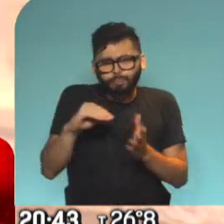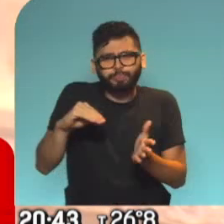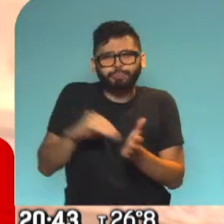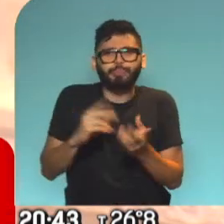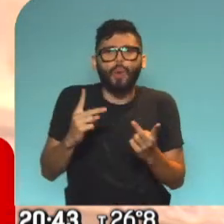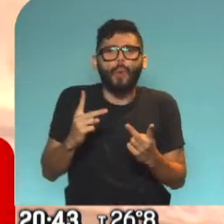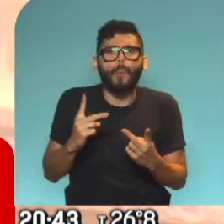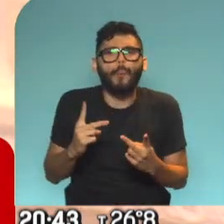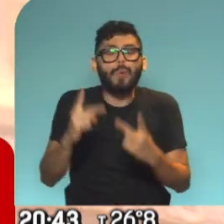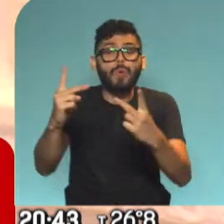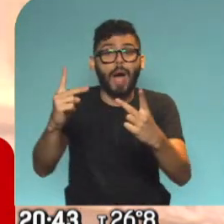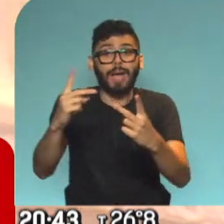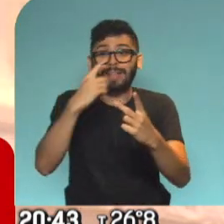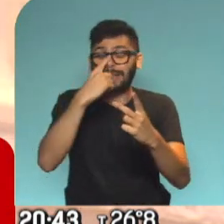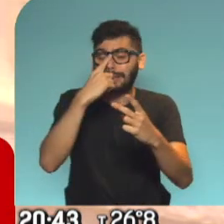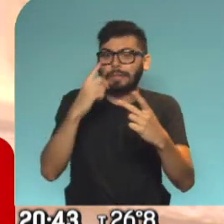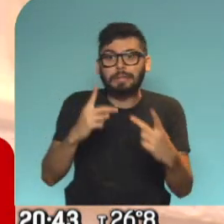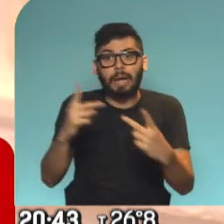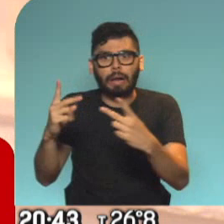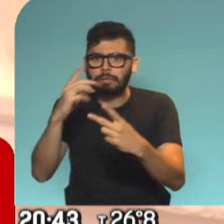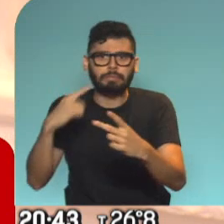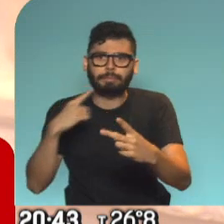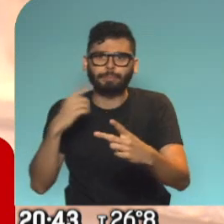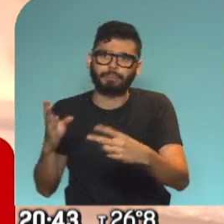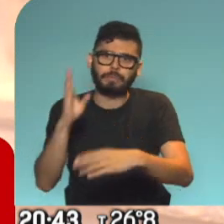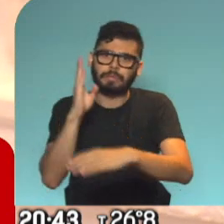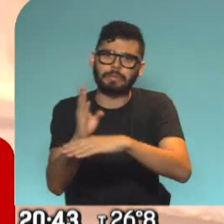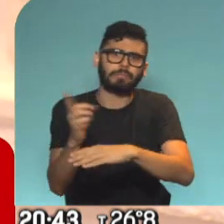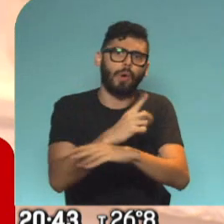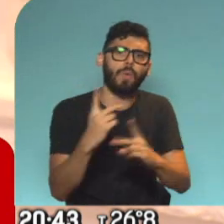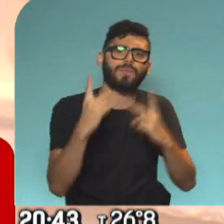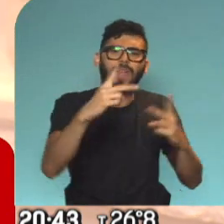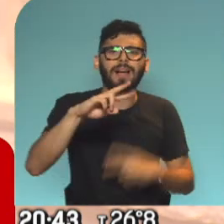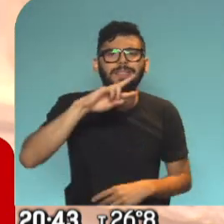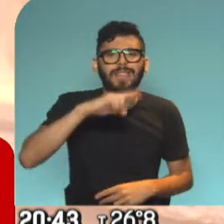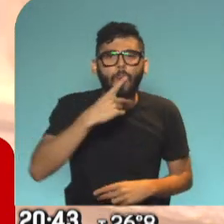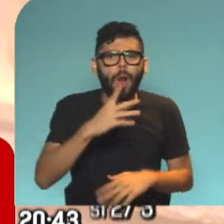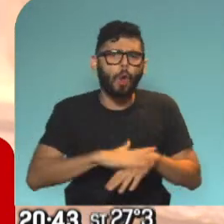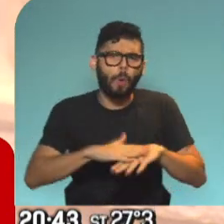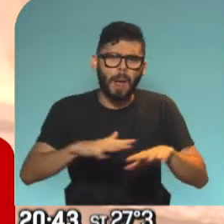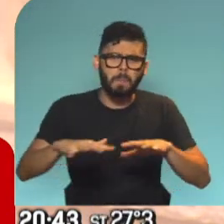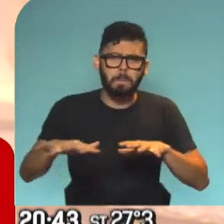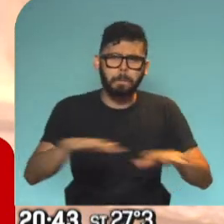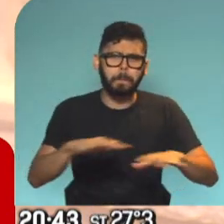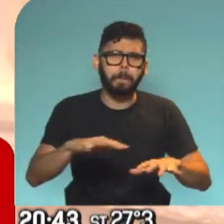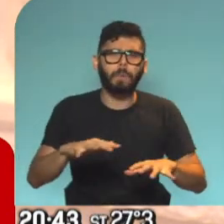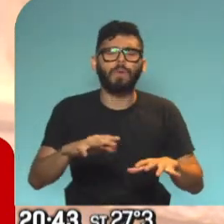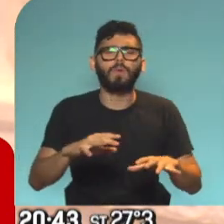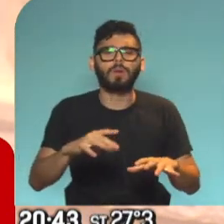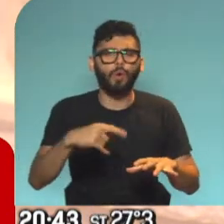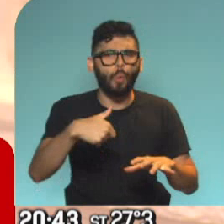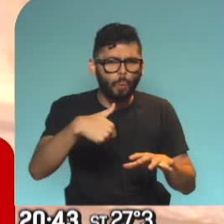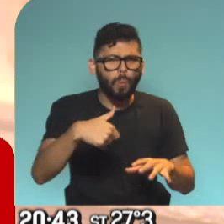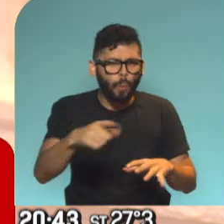que realizar un viaje que no estaba pensado, que fue a la provincia de San Juan debido al terremoto. Se le va a ayudar, van